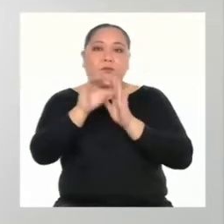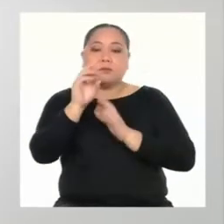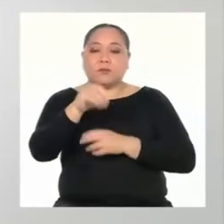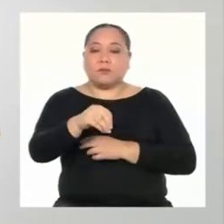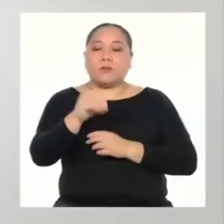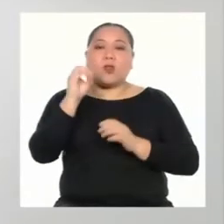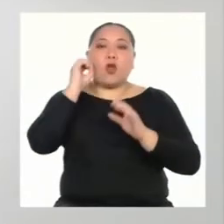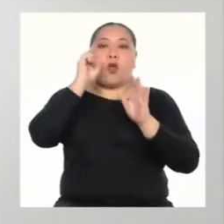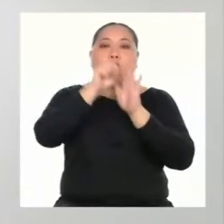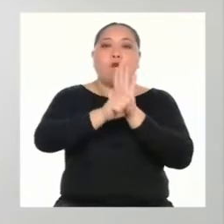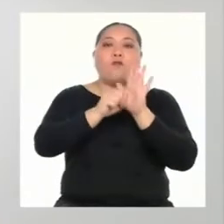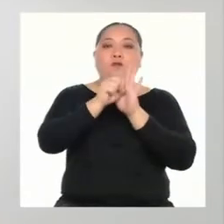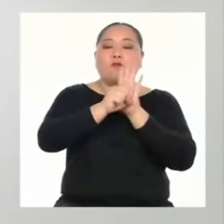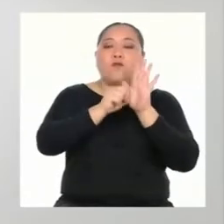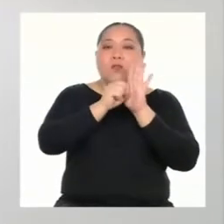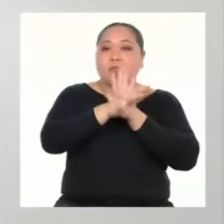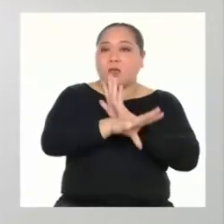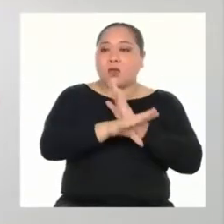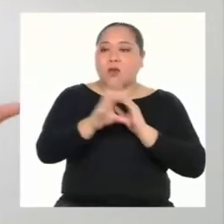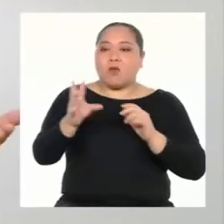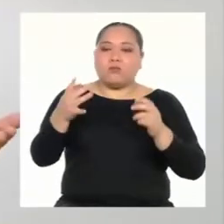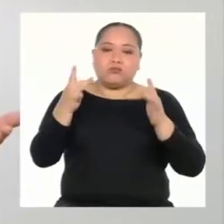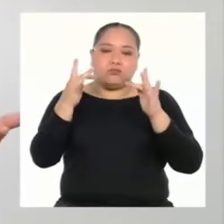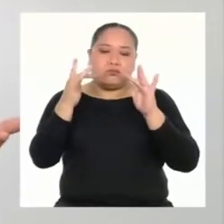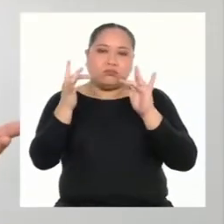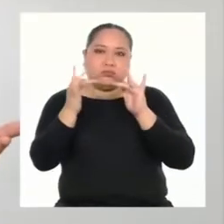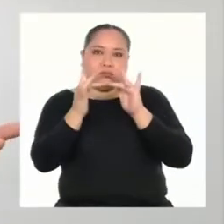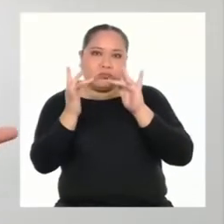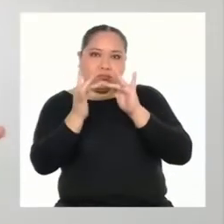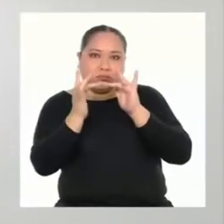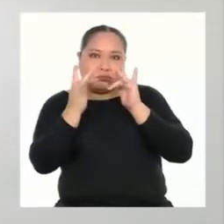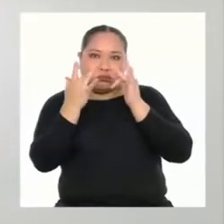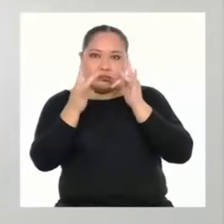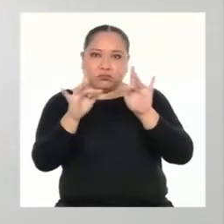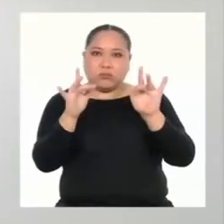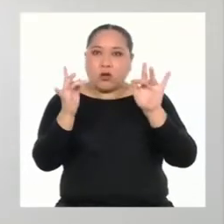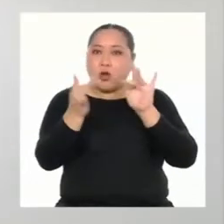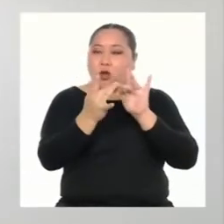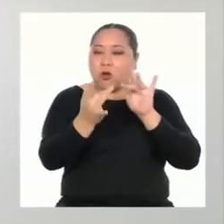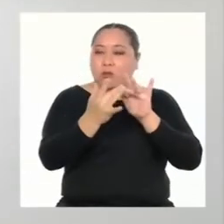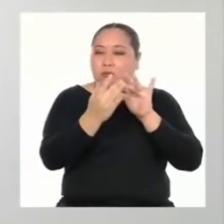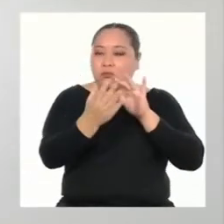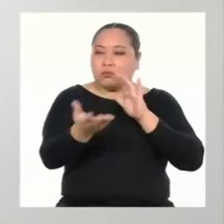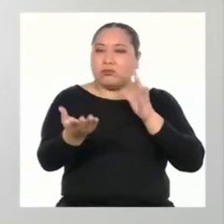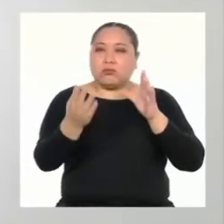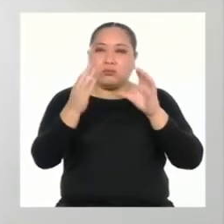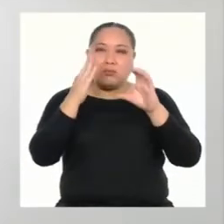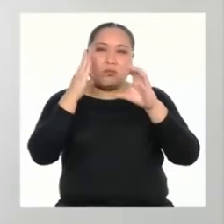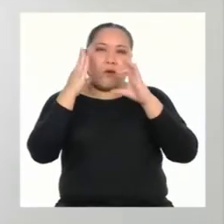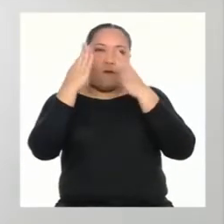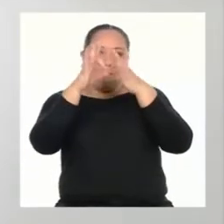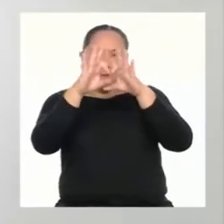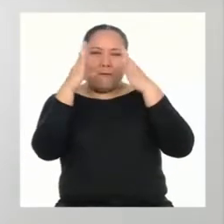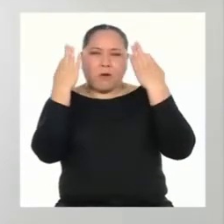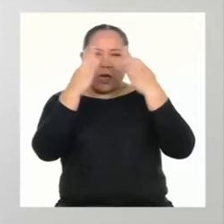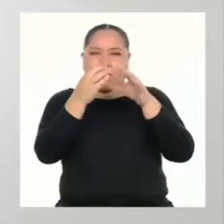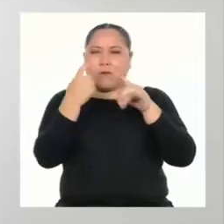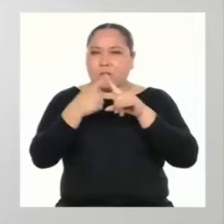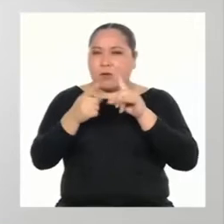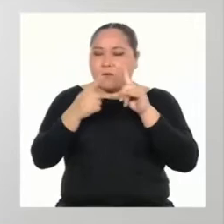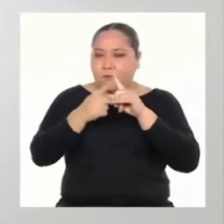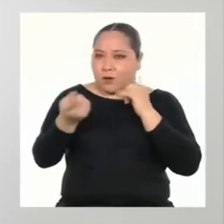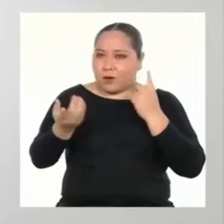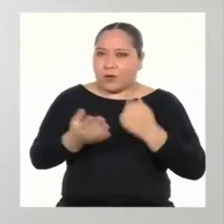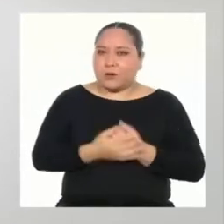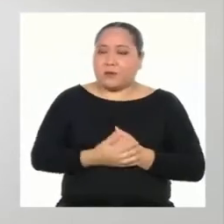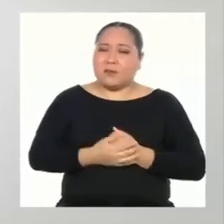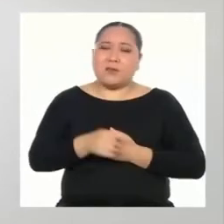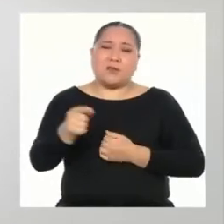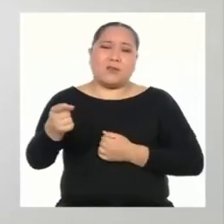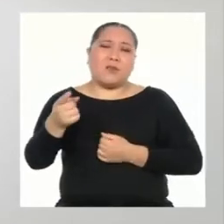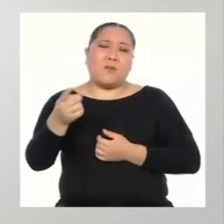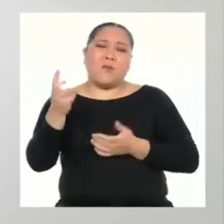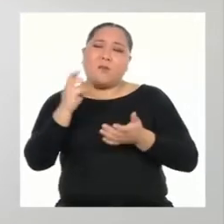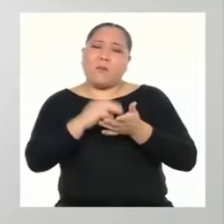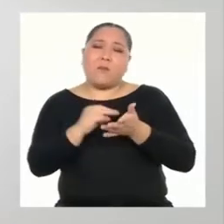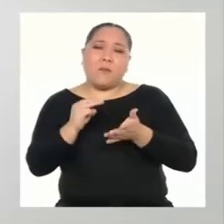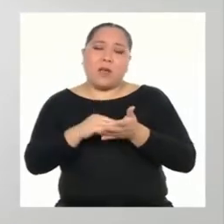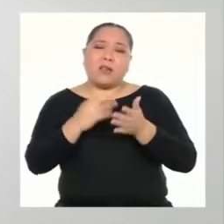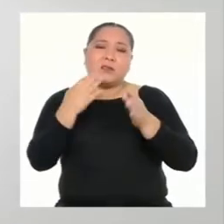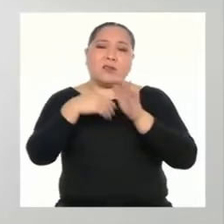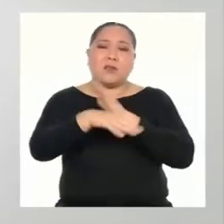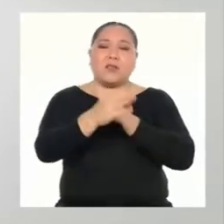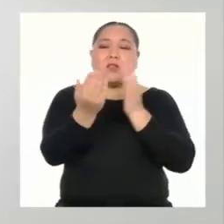videos, por redes sociales u otros medios de comunicación digital. Es común en el ámbito escolar, por lo que